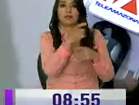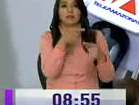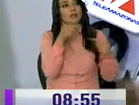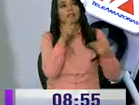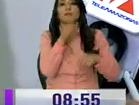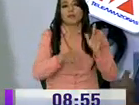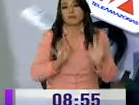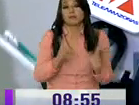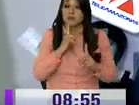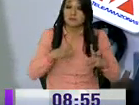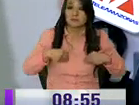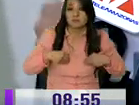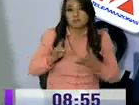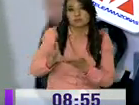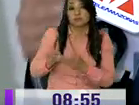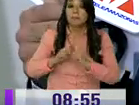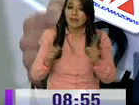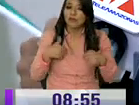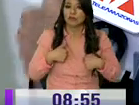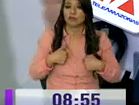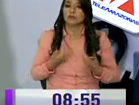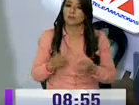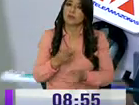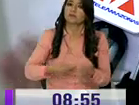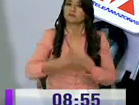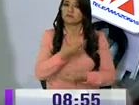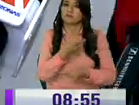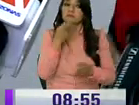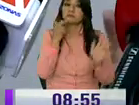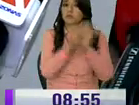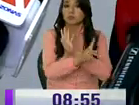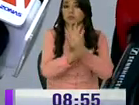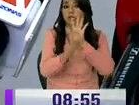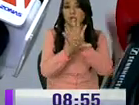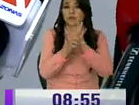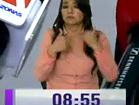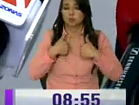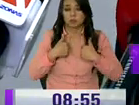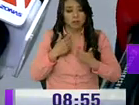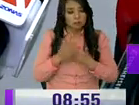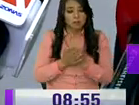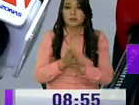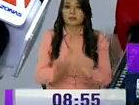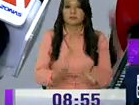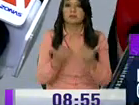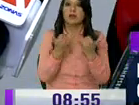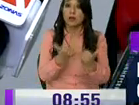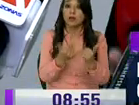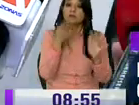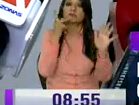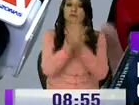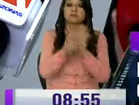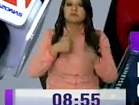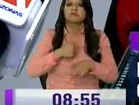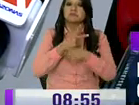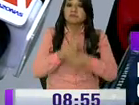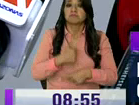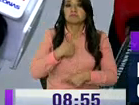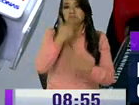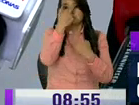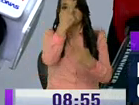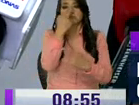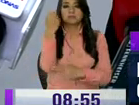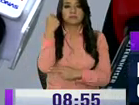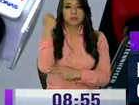contradicción. Aceptamos eso, pero interpondremos los recursos que franquea la ley. Por el momento vamos a interponer una acción de protección